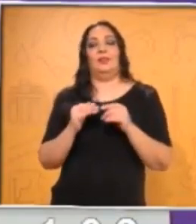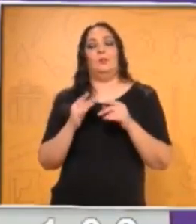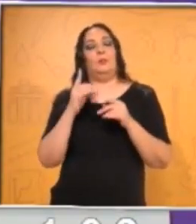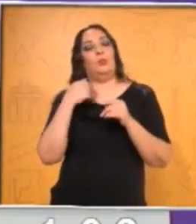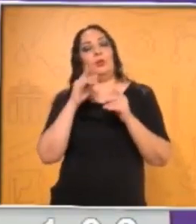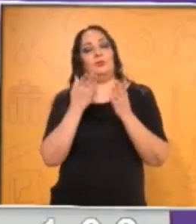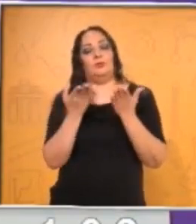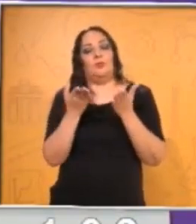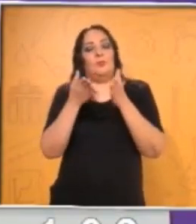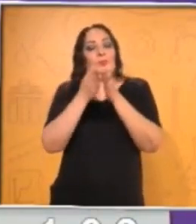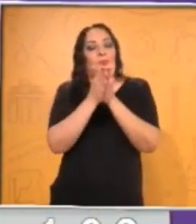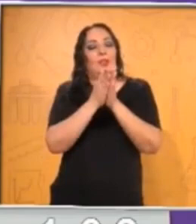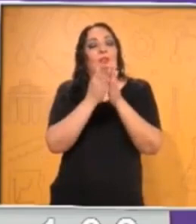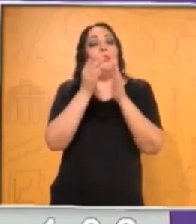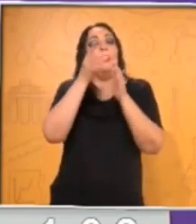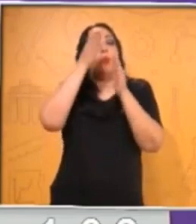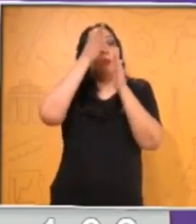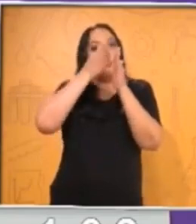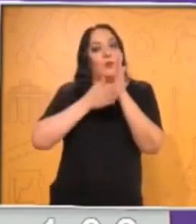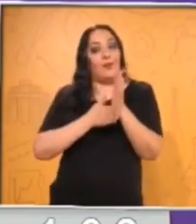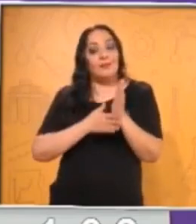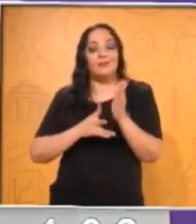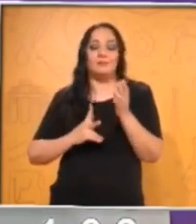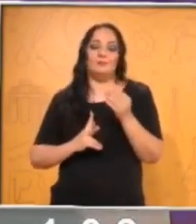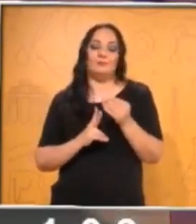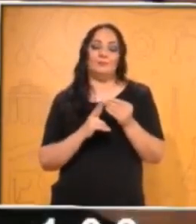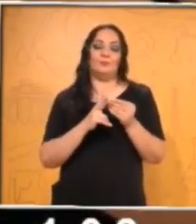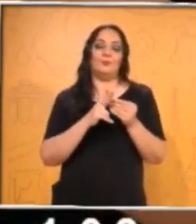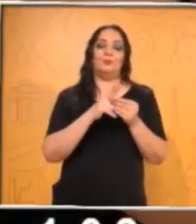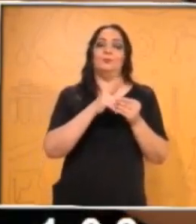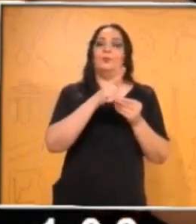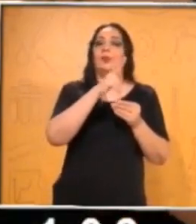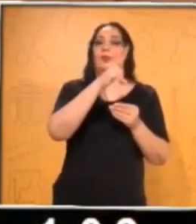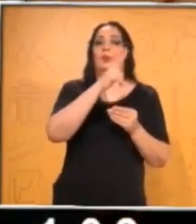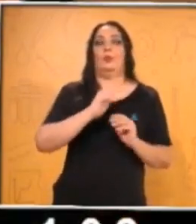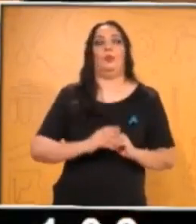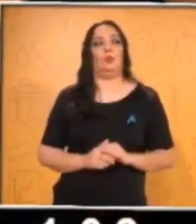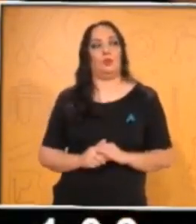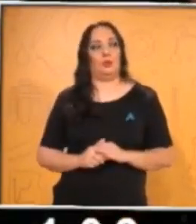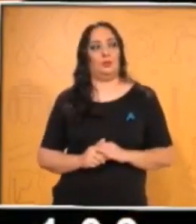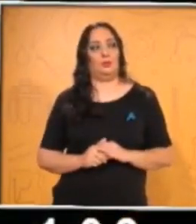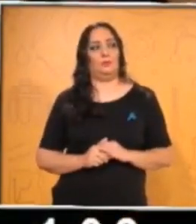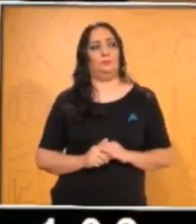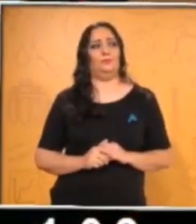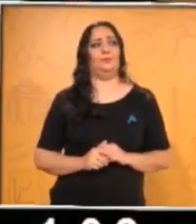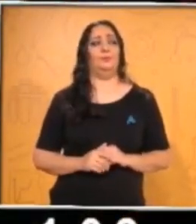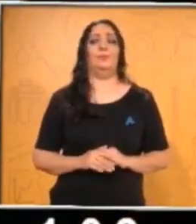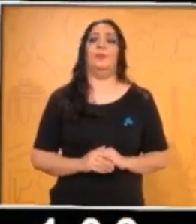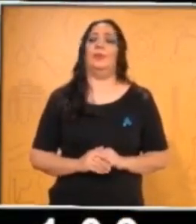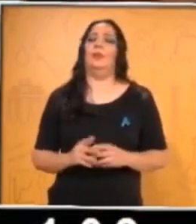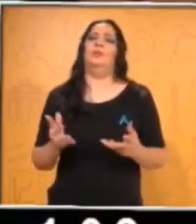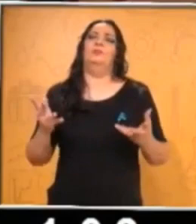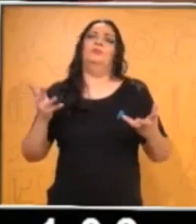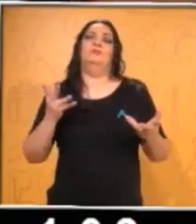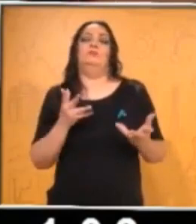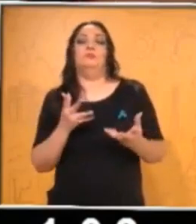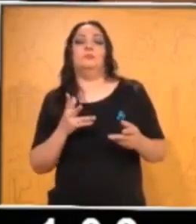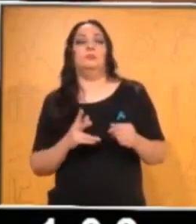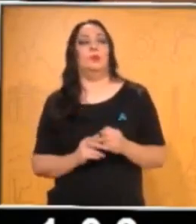ve en la hoja. Los vamos a recortar. Vayan a recortando, por favor. ¿Qué vamos a hacer, maestra? Vamos a hacer